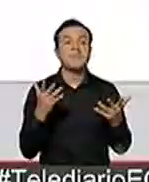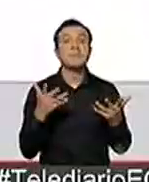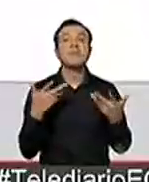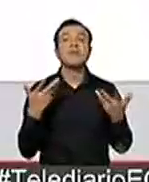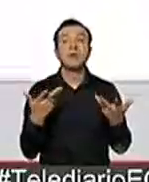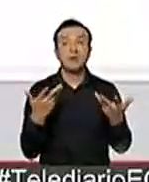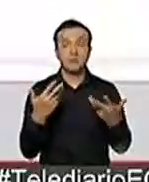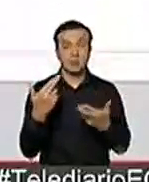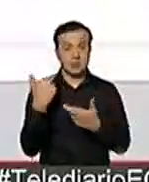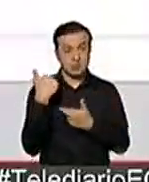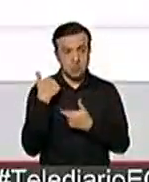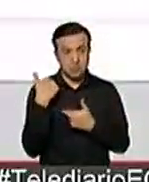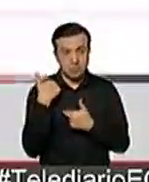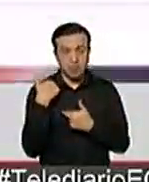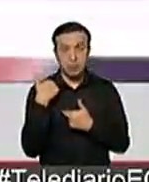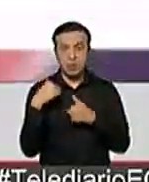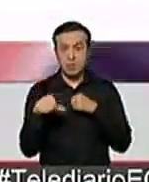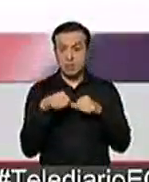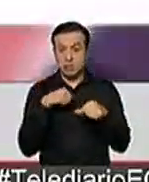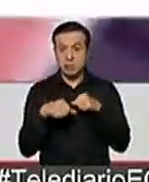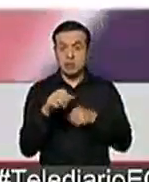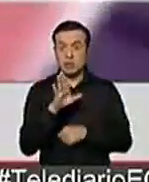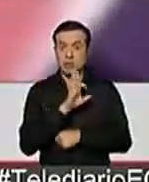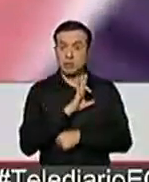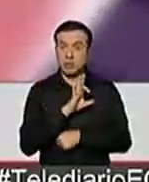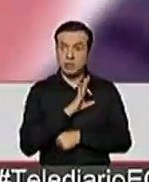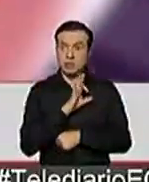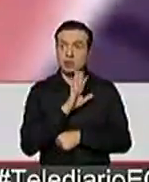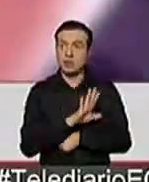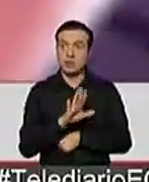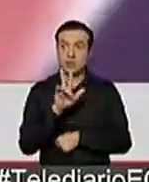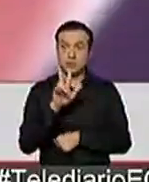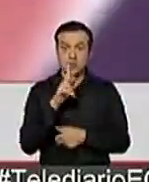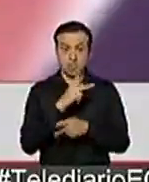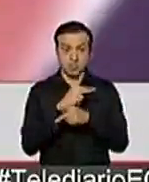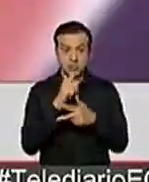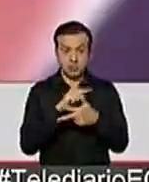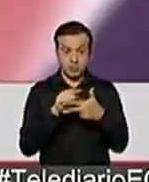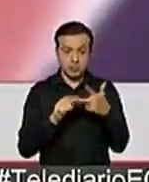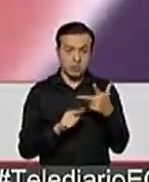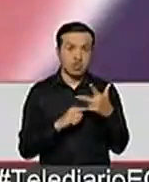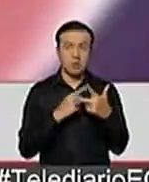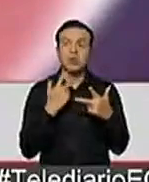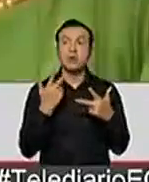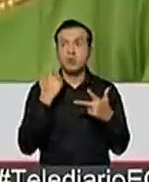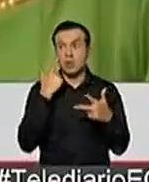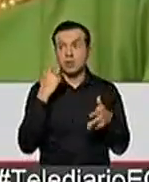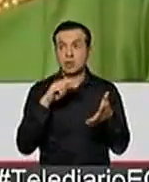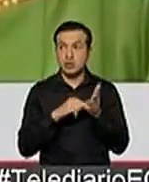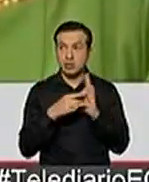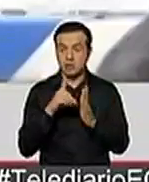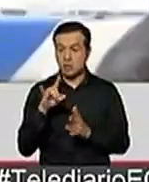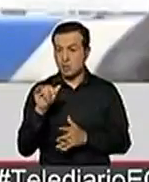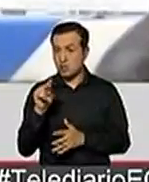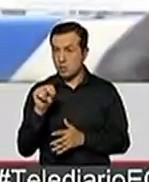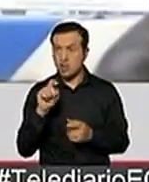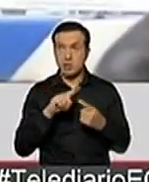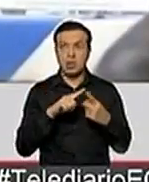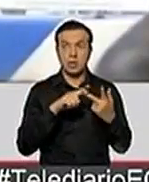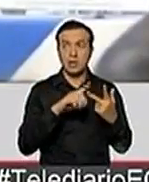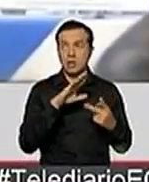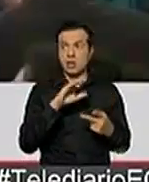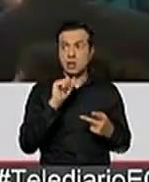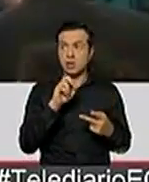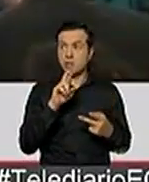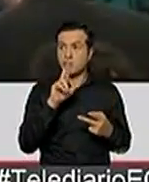total de responsabilidades administrativas y técnicas entre los tres consejeros de mayoría, es decir, Diana Tamaint, José Cabrera